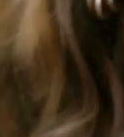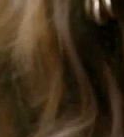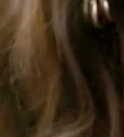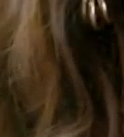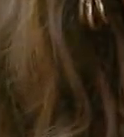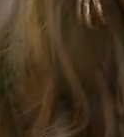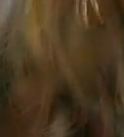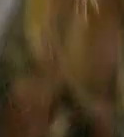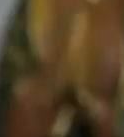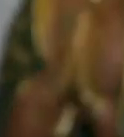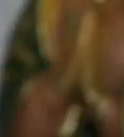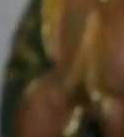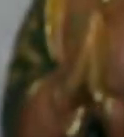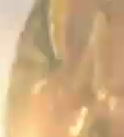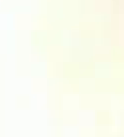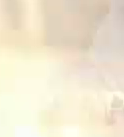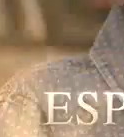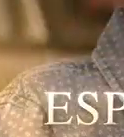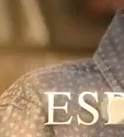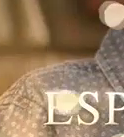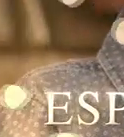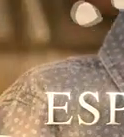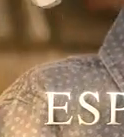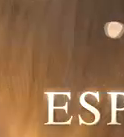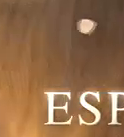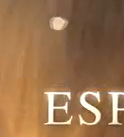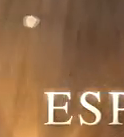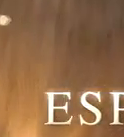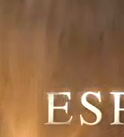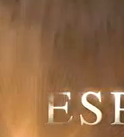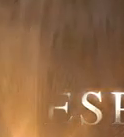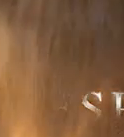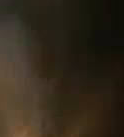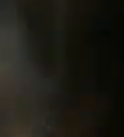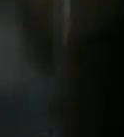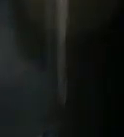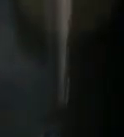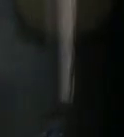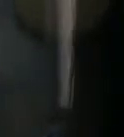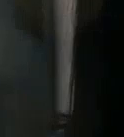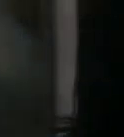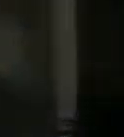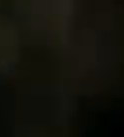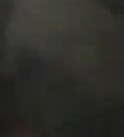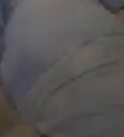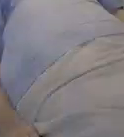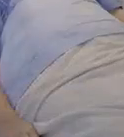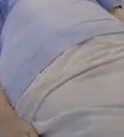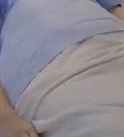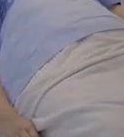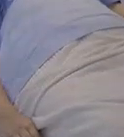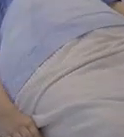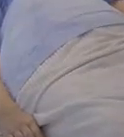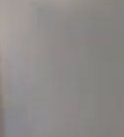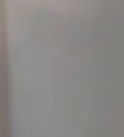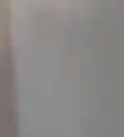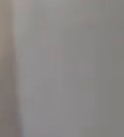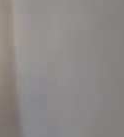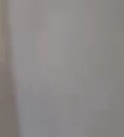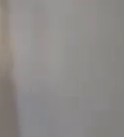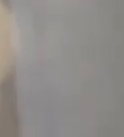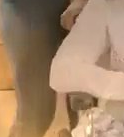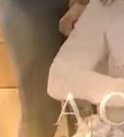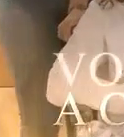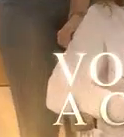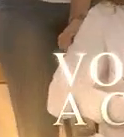Más que una rosa, es una brisa de esperanza. Virgencita, no nos desampares. Más que un milagro,